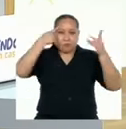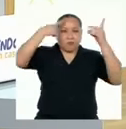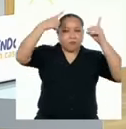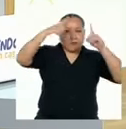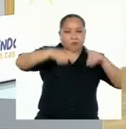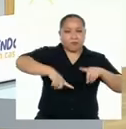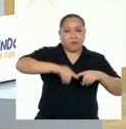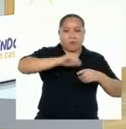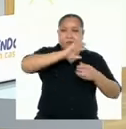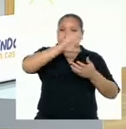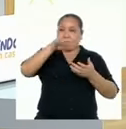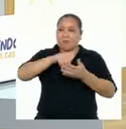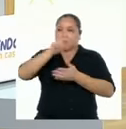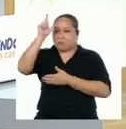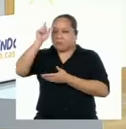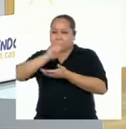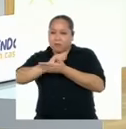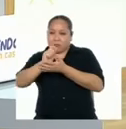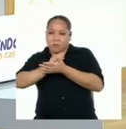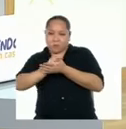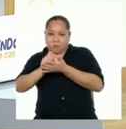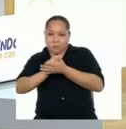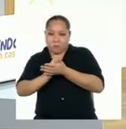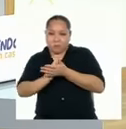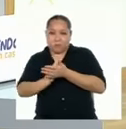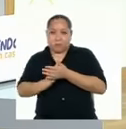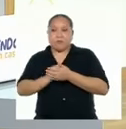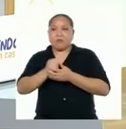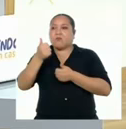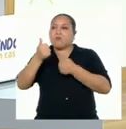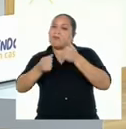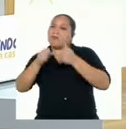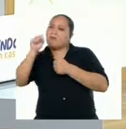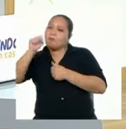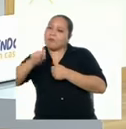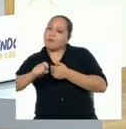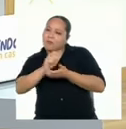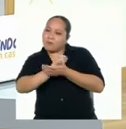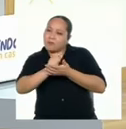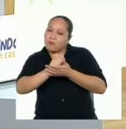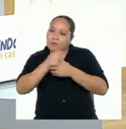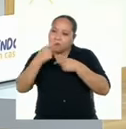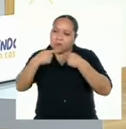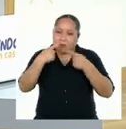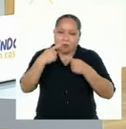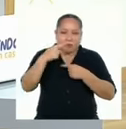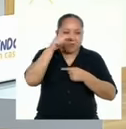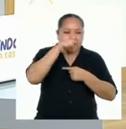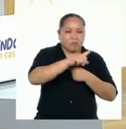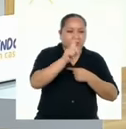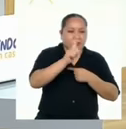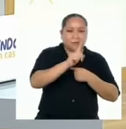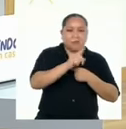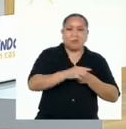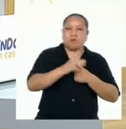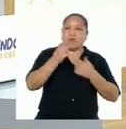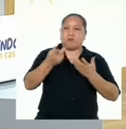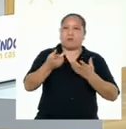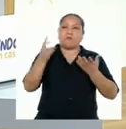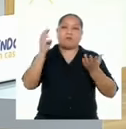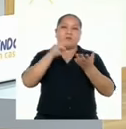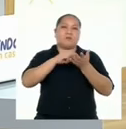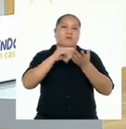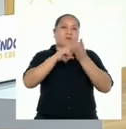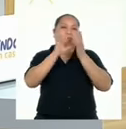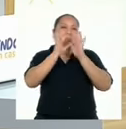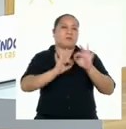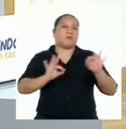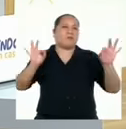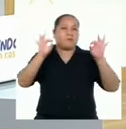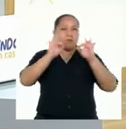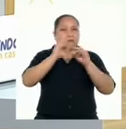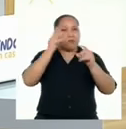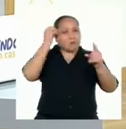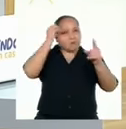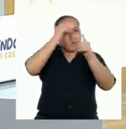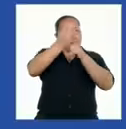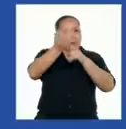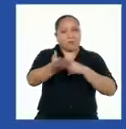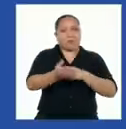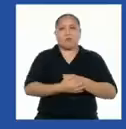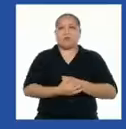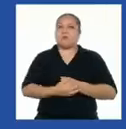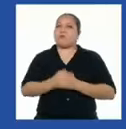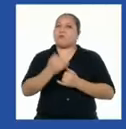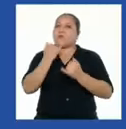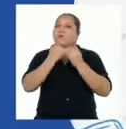como todo cronista, qué hechos contar y cuáles no, porque no son muy relevantes para su propósito. Vamos con la última pregunta del día.